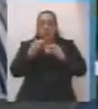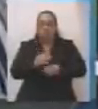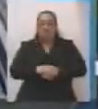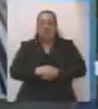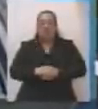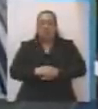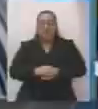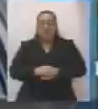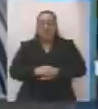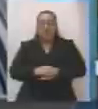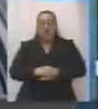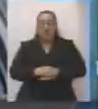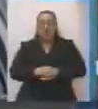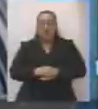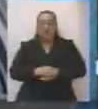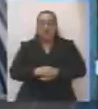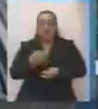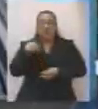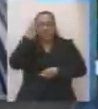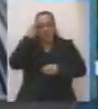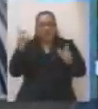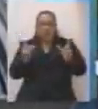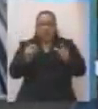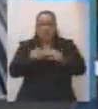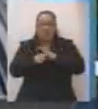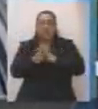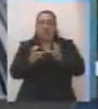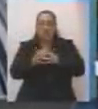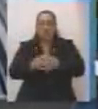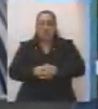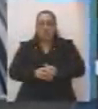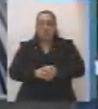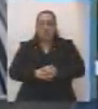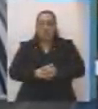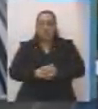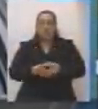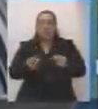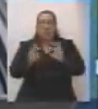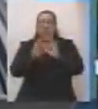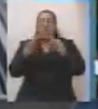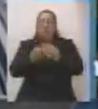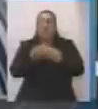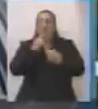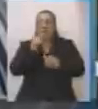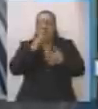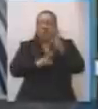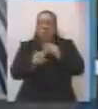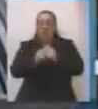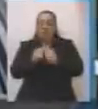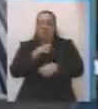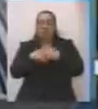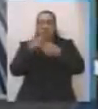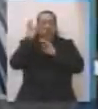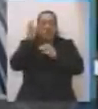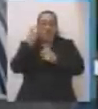familias, y sé que a través de la televisión, porque esto ha sido televisado, muchas familias han estado pendientes a toda